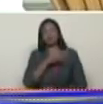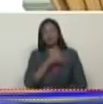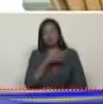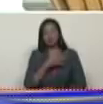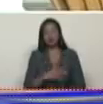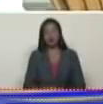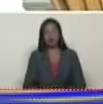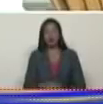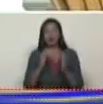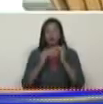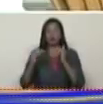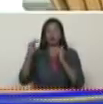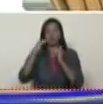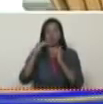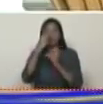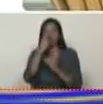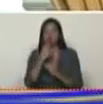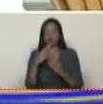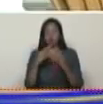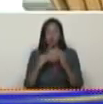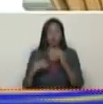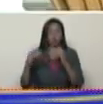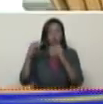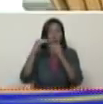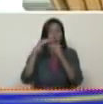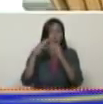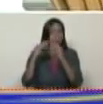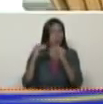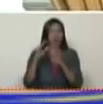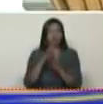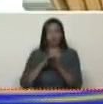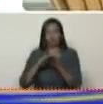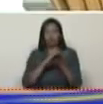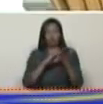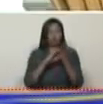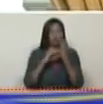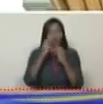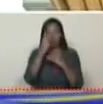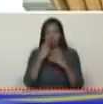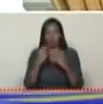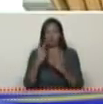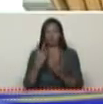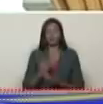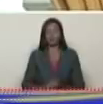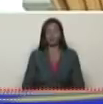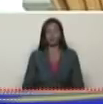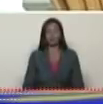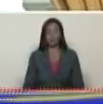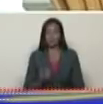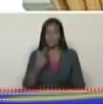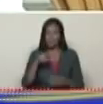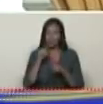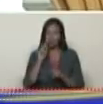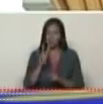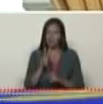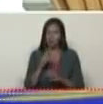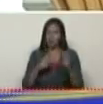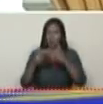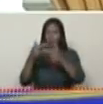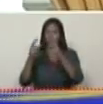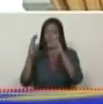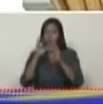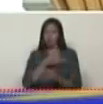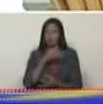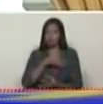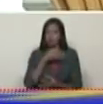de superación de pobreza, de miseria, sin lugar a duda. Pero en medio de esa nueva estructura